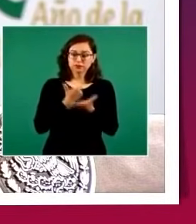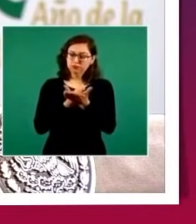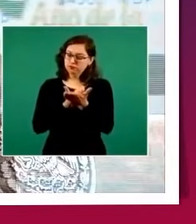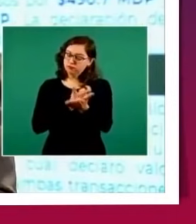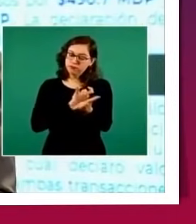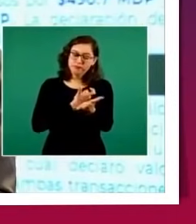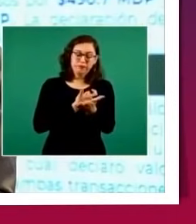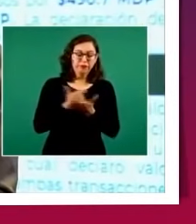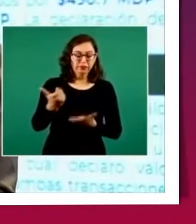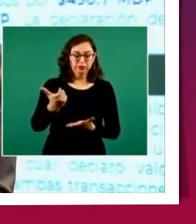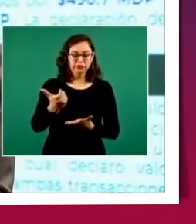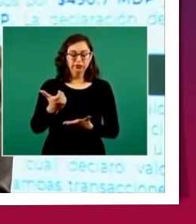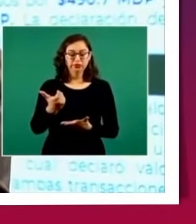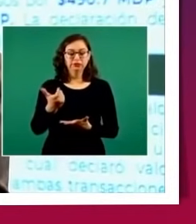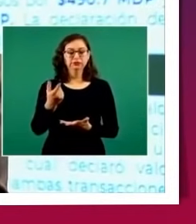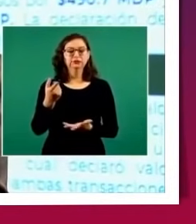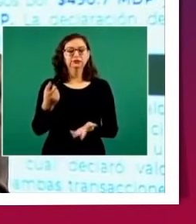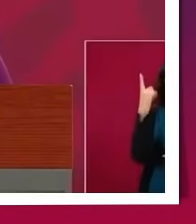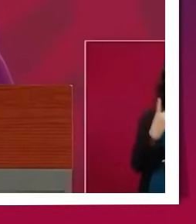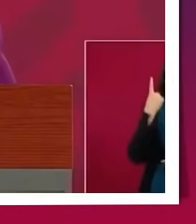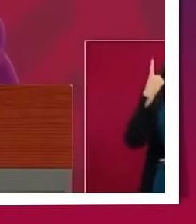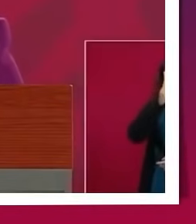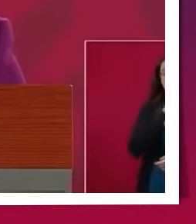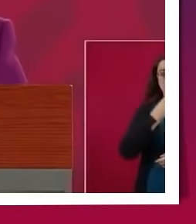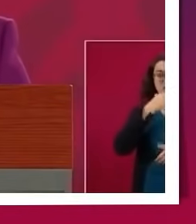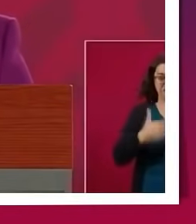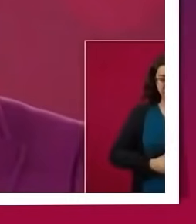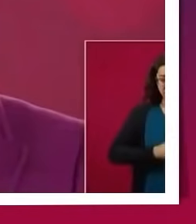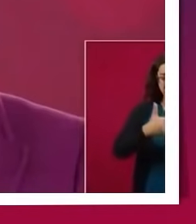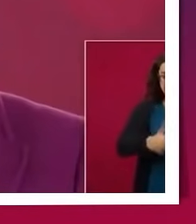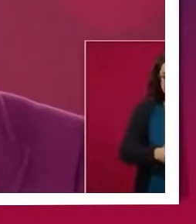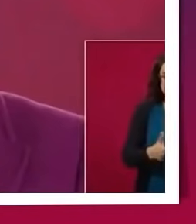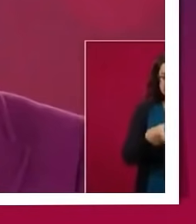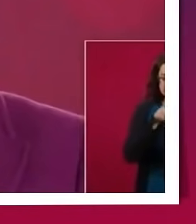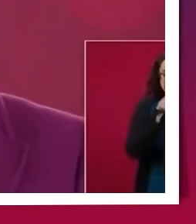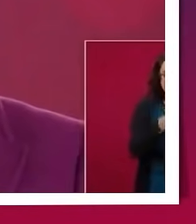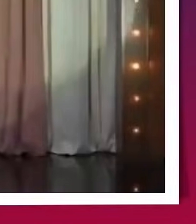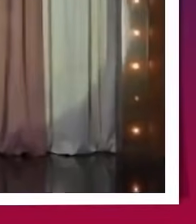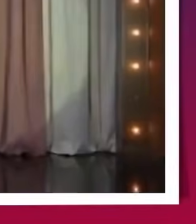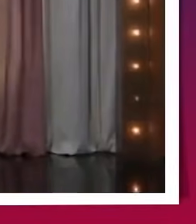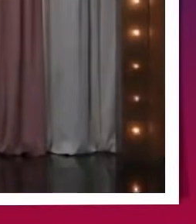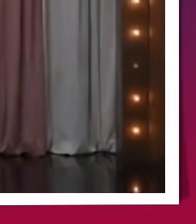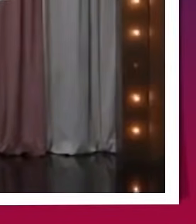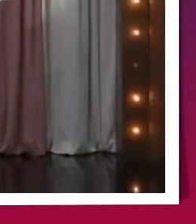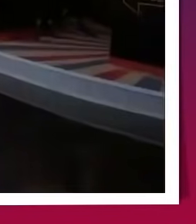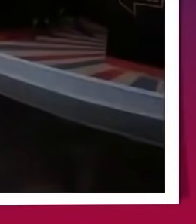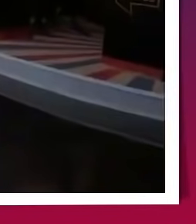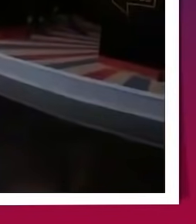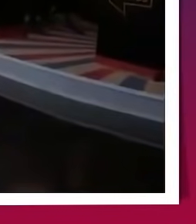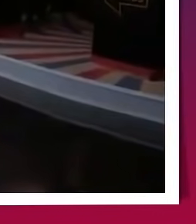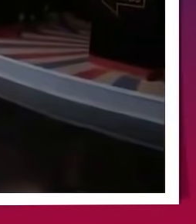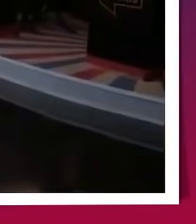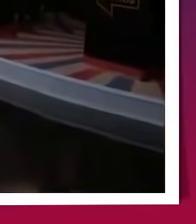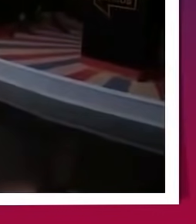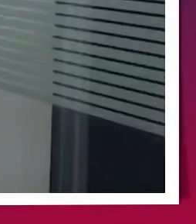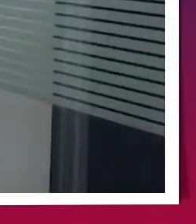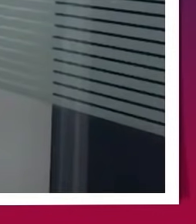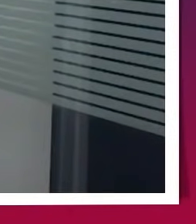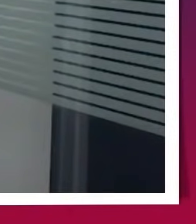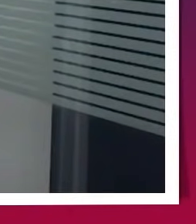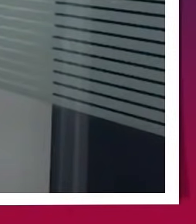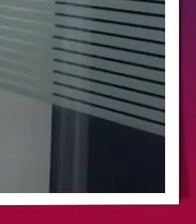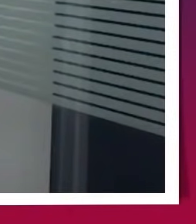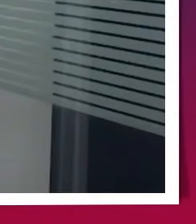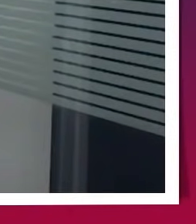contratos cercanos a los 100 millones de pesos con Conagua. En otro lugar, la empresa Proyectos y Diseño VM, que